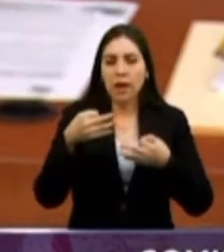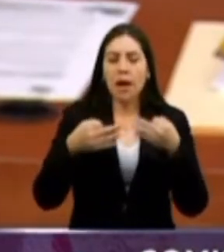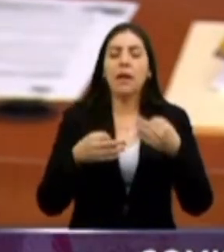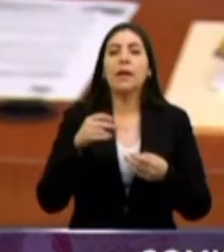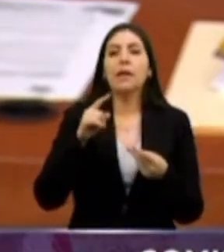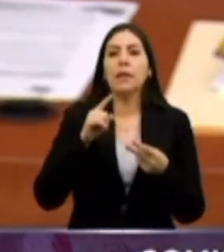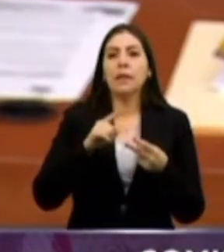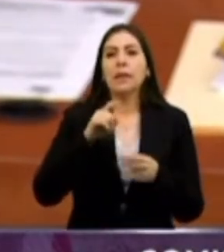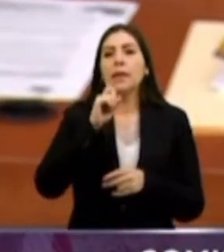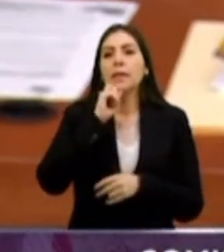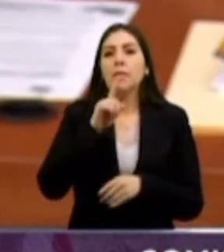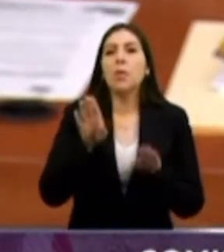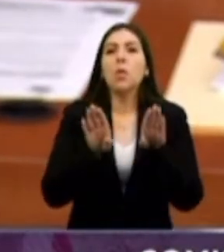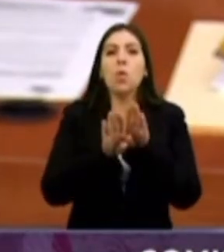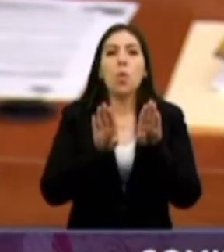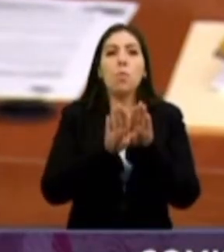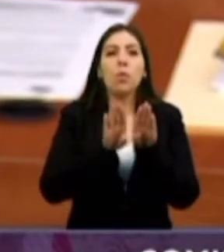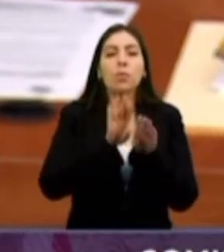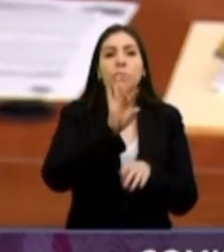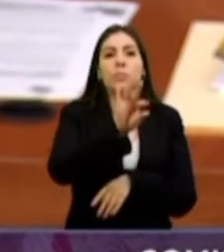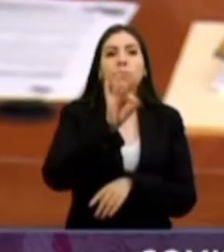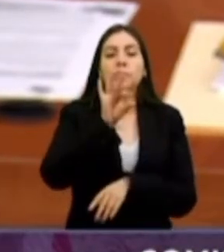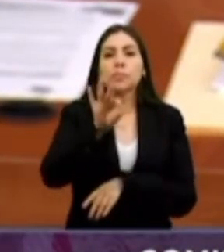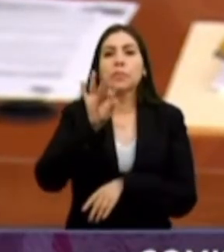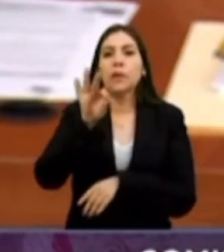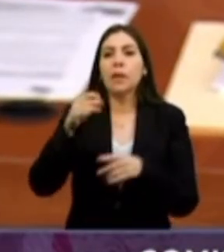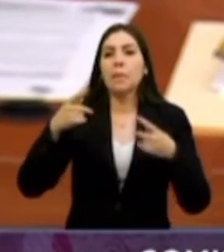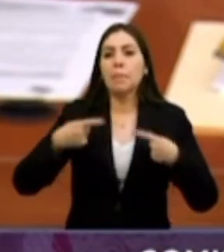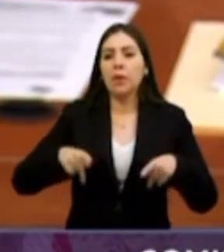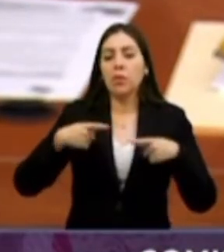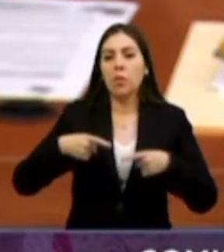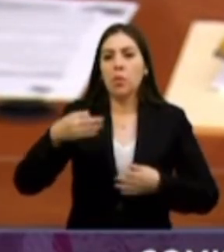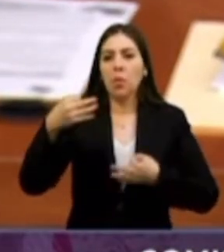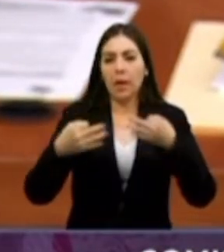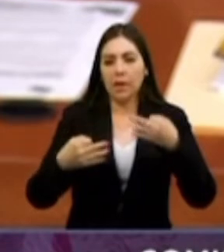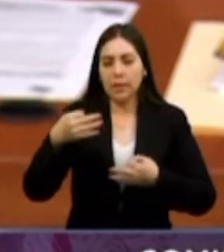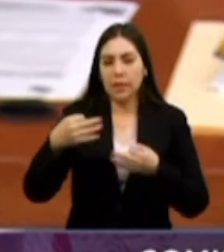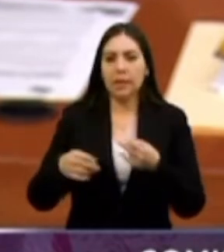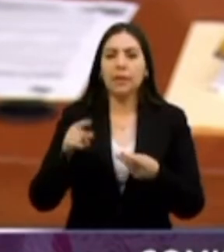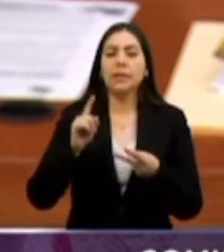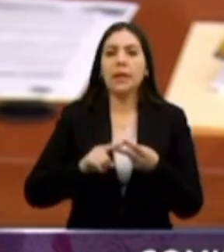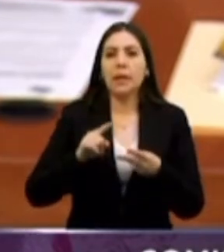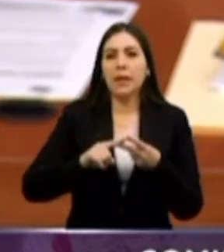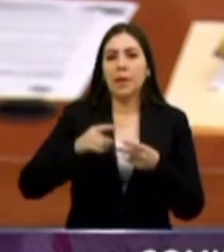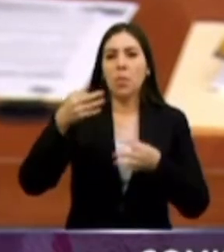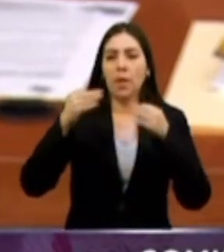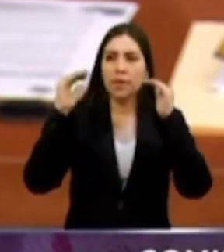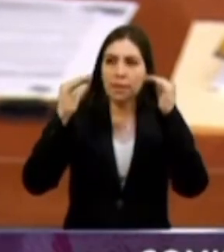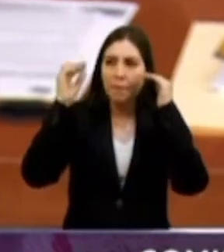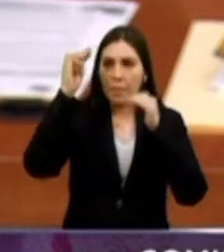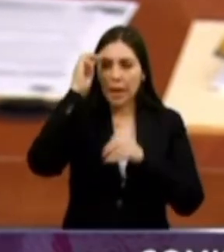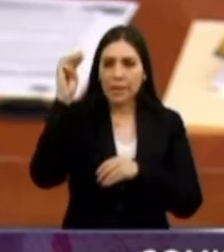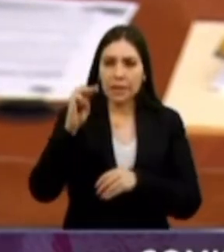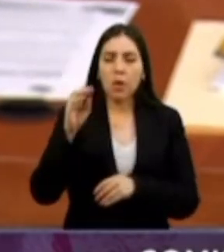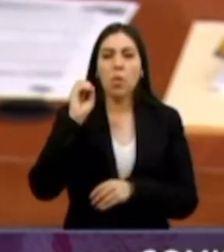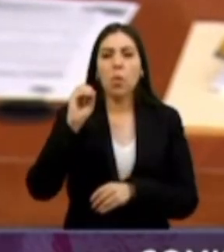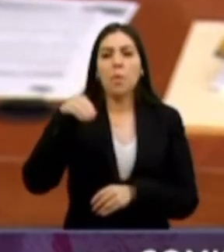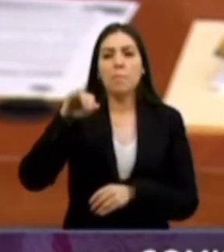democráticos de elección de personas juzgadoras, personas magistradas y personas